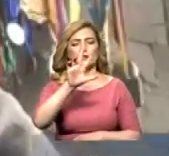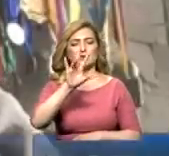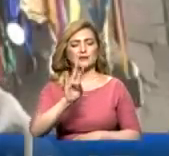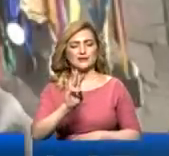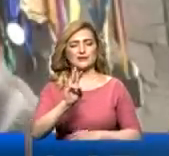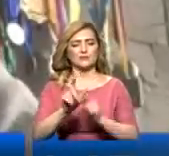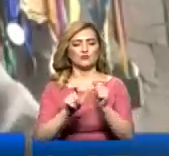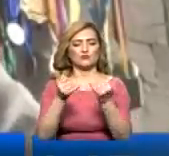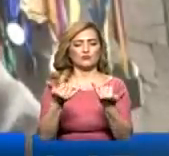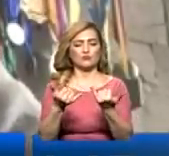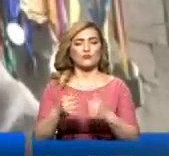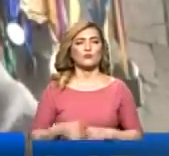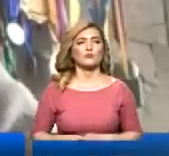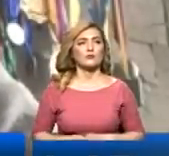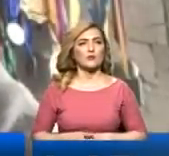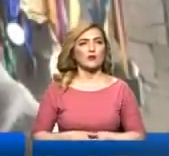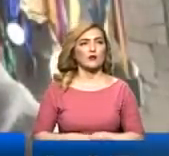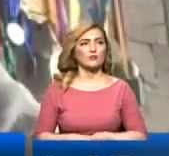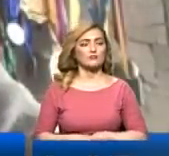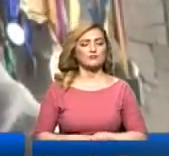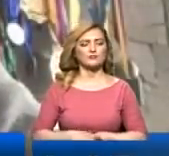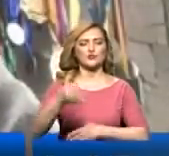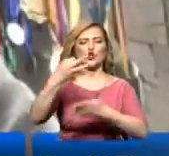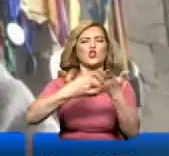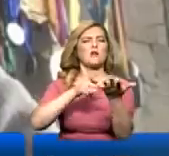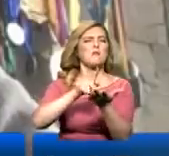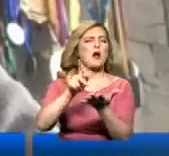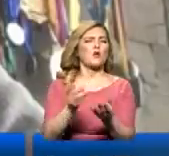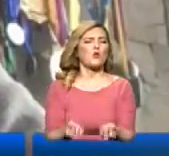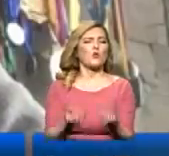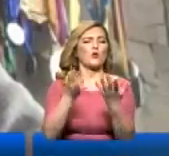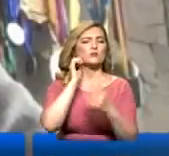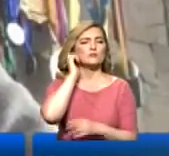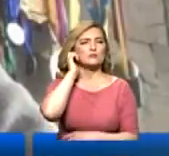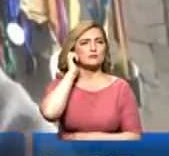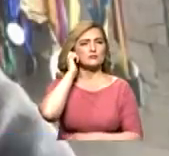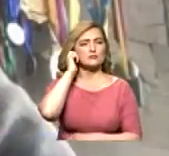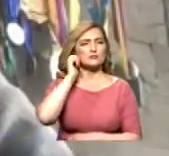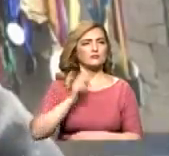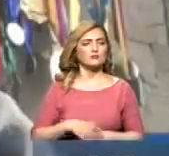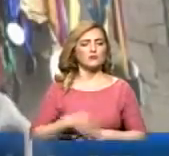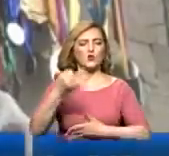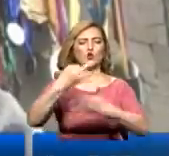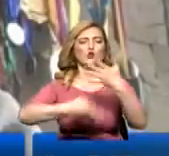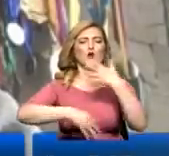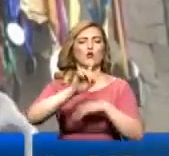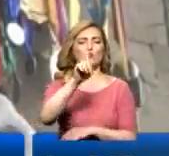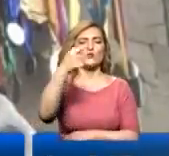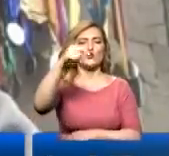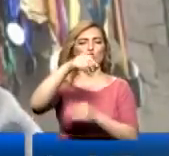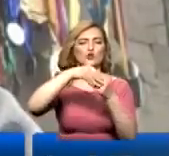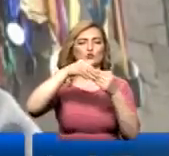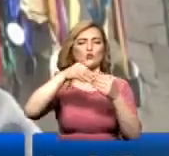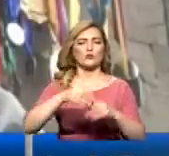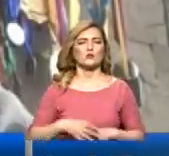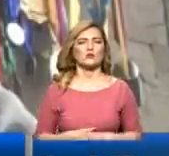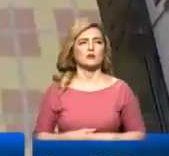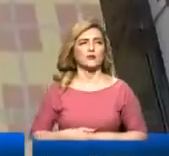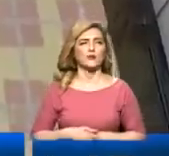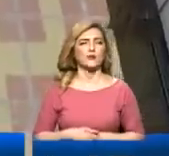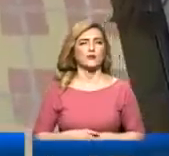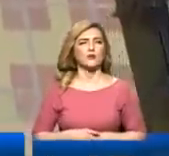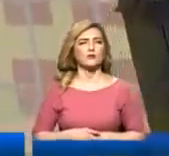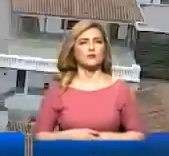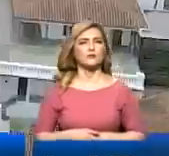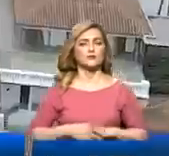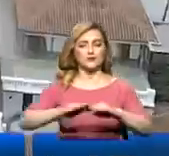personas actualmente, la indemnización total de este personal costaría alrededor de $1 millón para el Estado ecuatoriano. Y